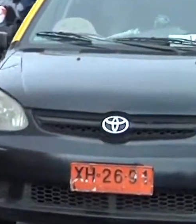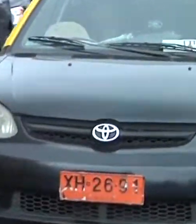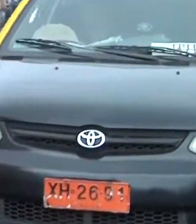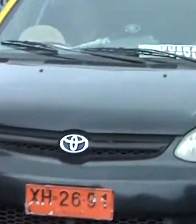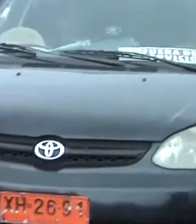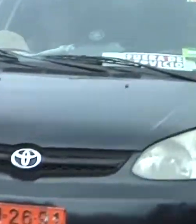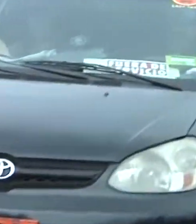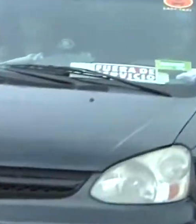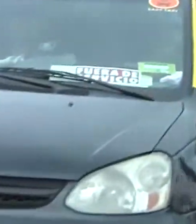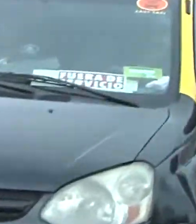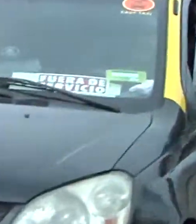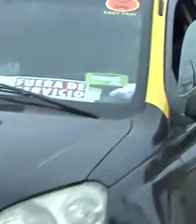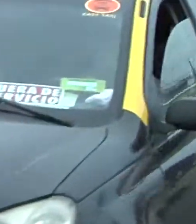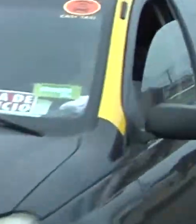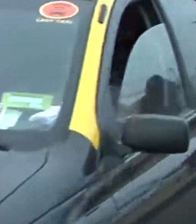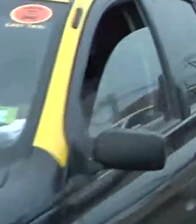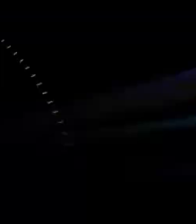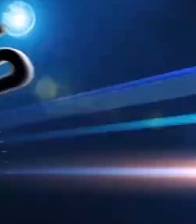¡Gracias!